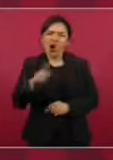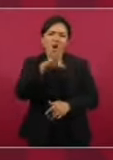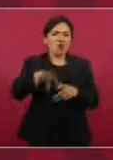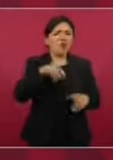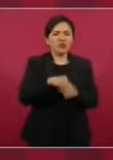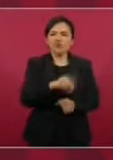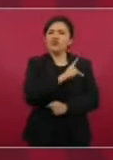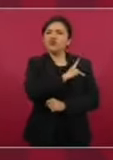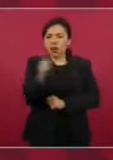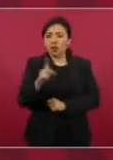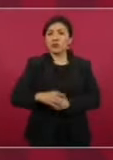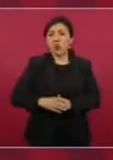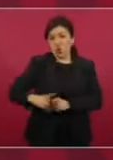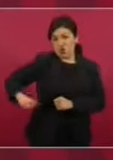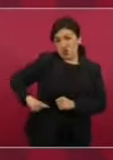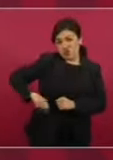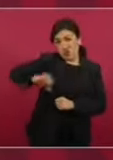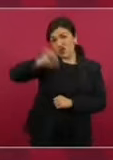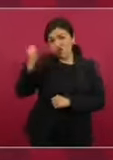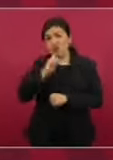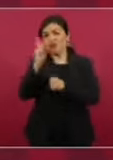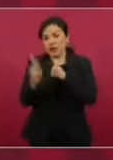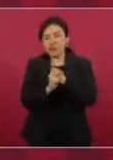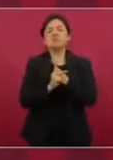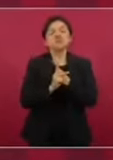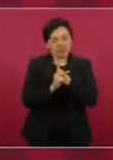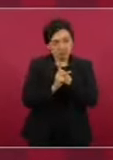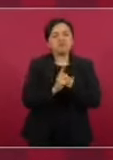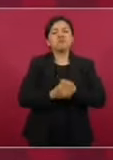todos lados. ¿Gobiernos extranjeros también, presidente? Sí,